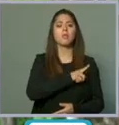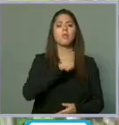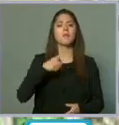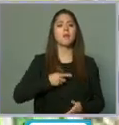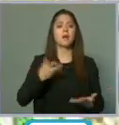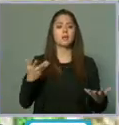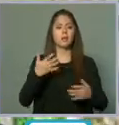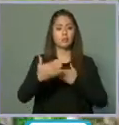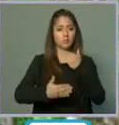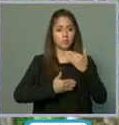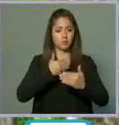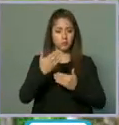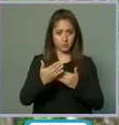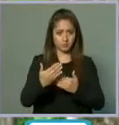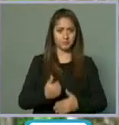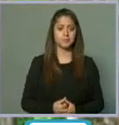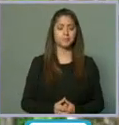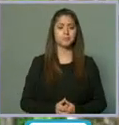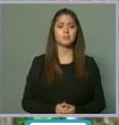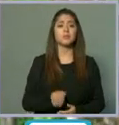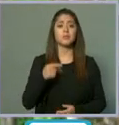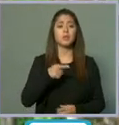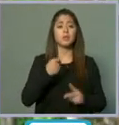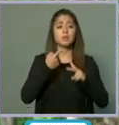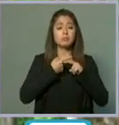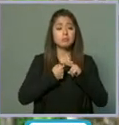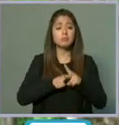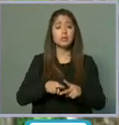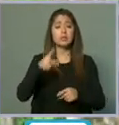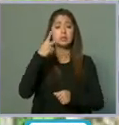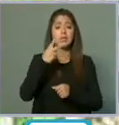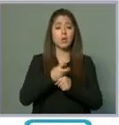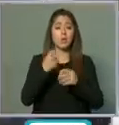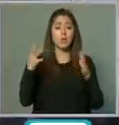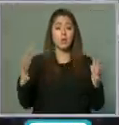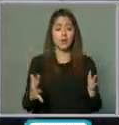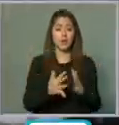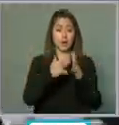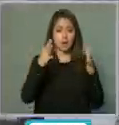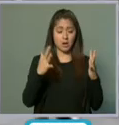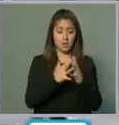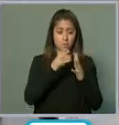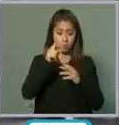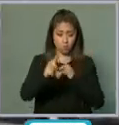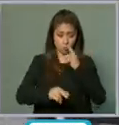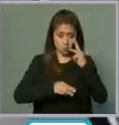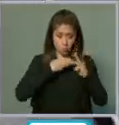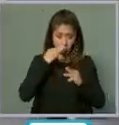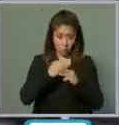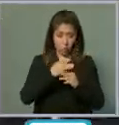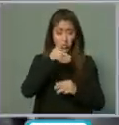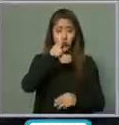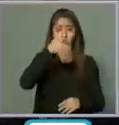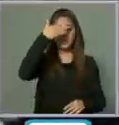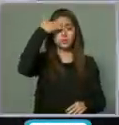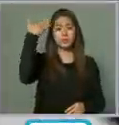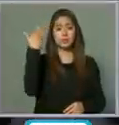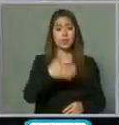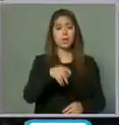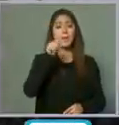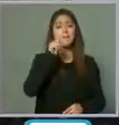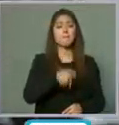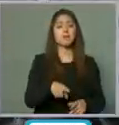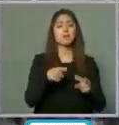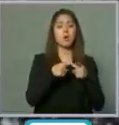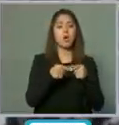las situaciones. Esto todo comienza después de la Segunda Guerra Mundial. Como ustedes conocerán, Japón siendo un país